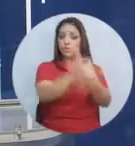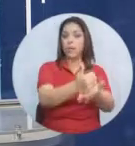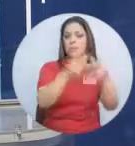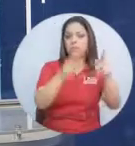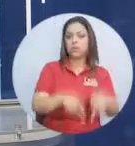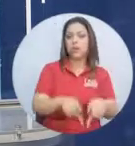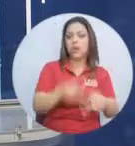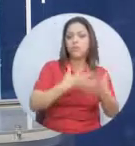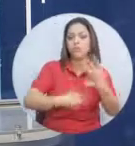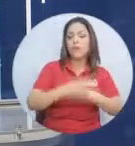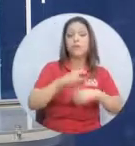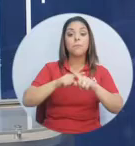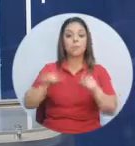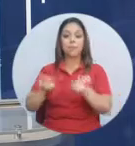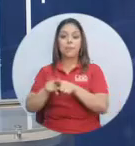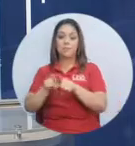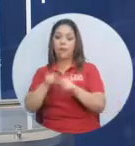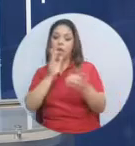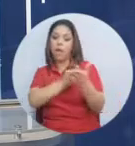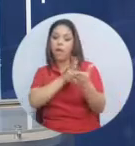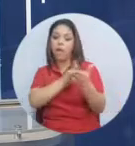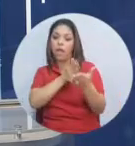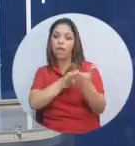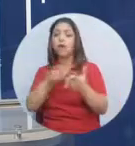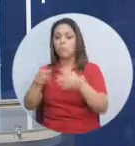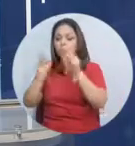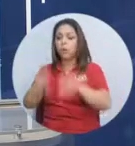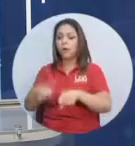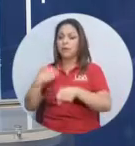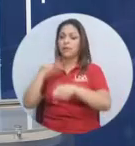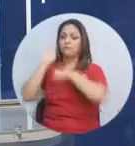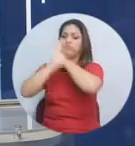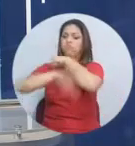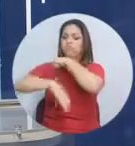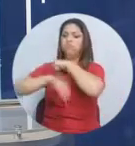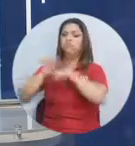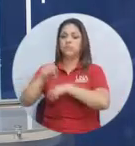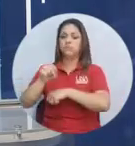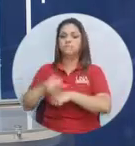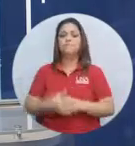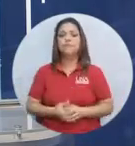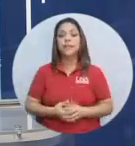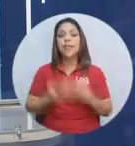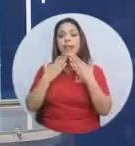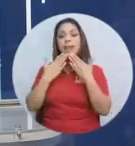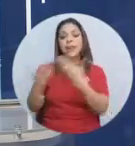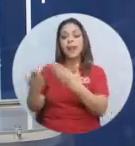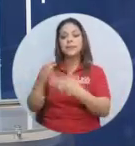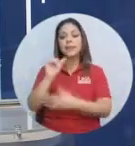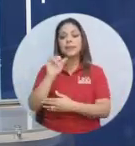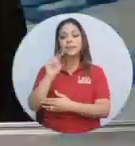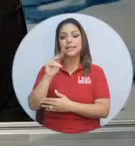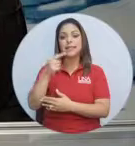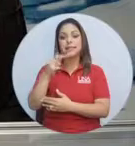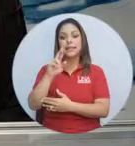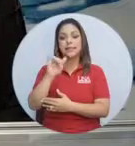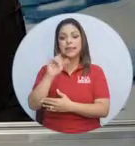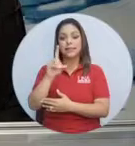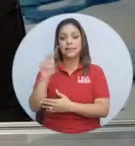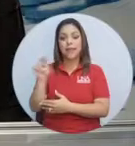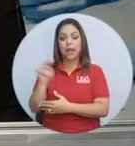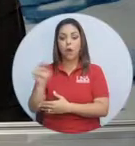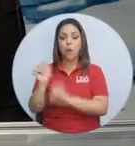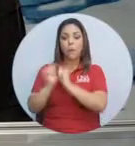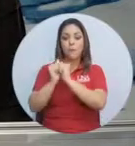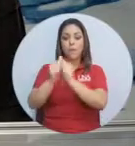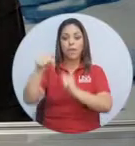estar aplicando el bullying o su versión en dispositivos electrónicos, el ciberbullying. Muchísimas gracias, Ingrid Naranjo, por estar con